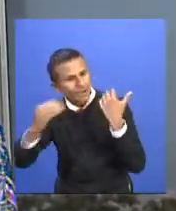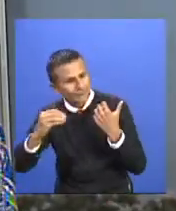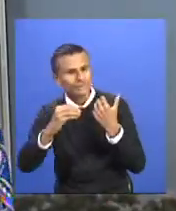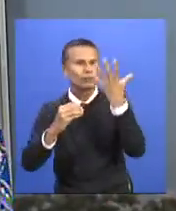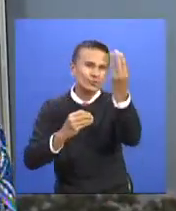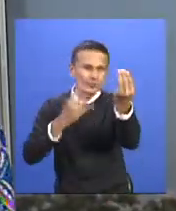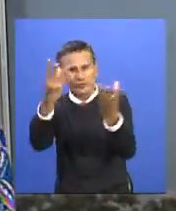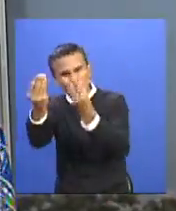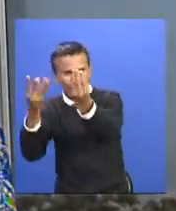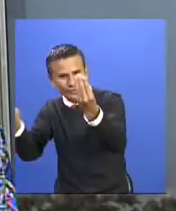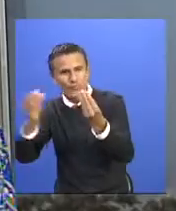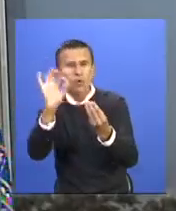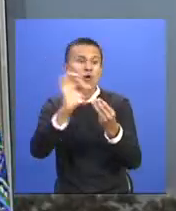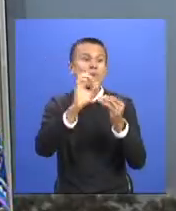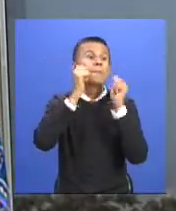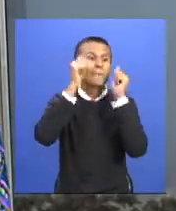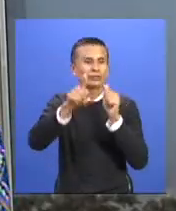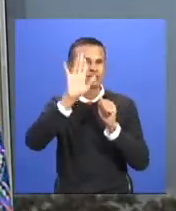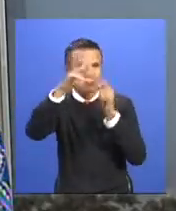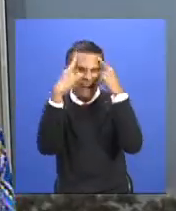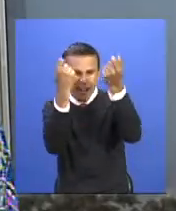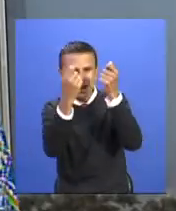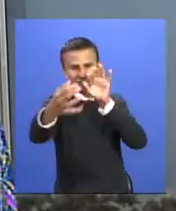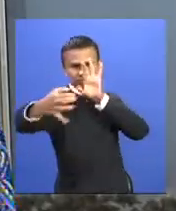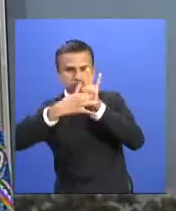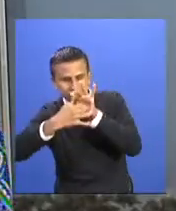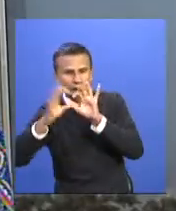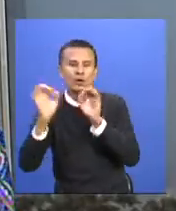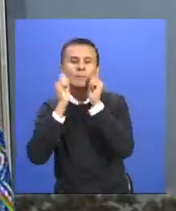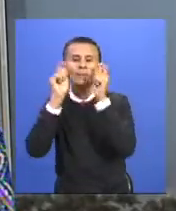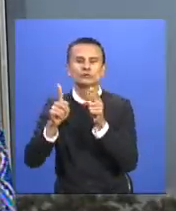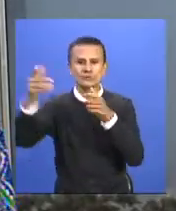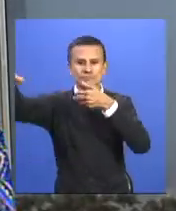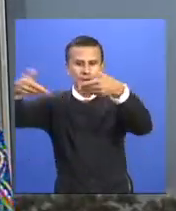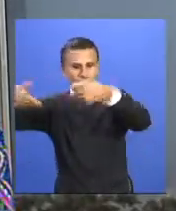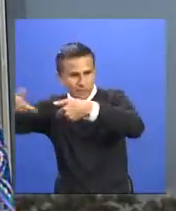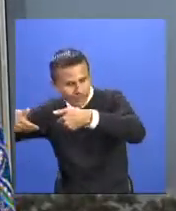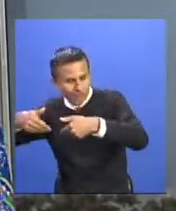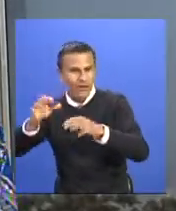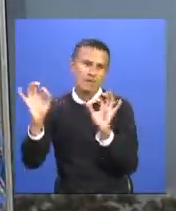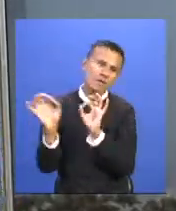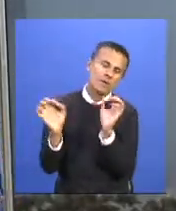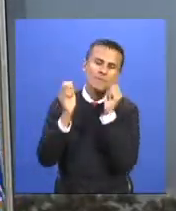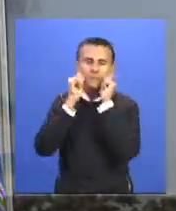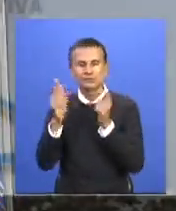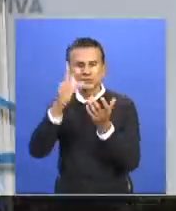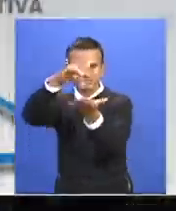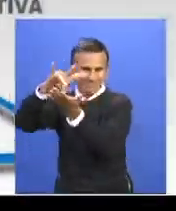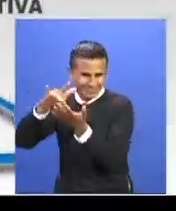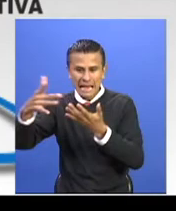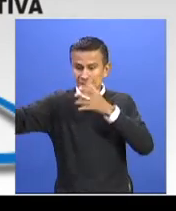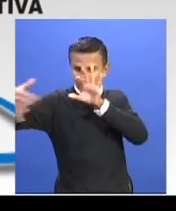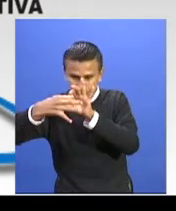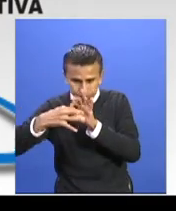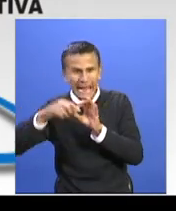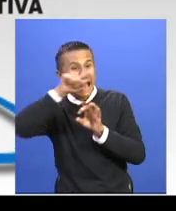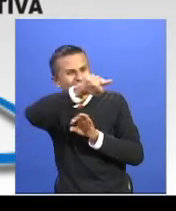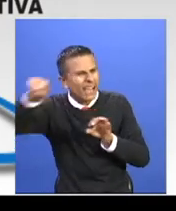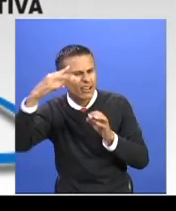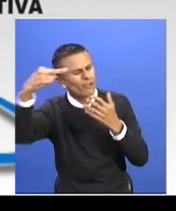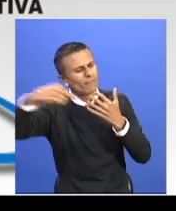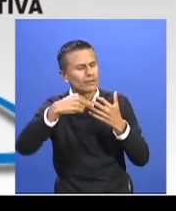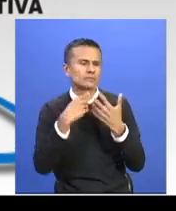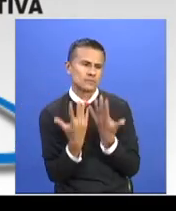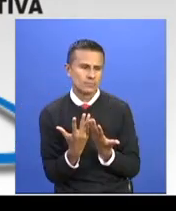los stakeholders, aliados estratégicos, consumidores, clientes, etcétera. Hoy por